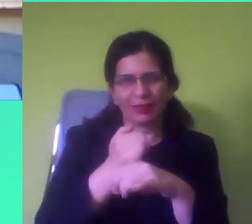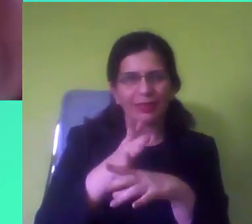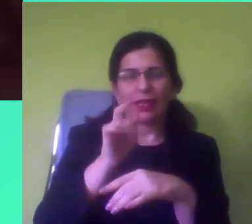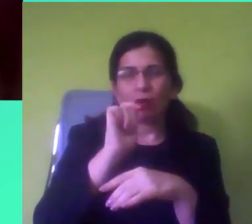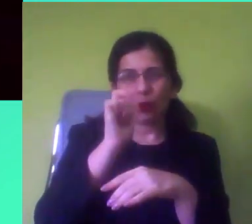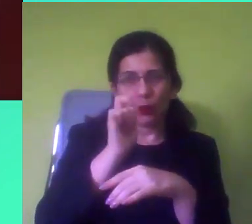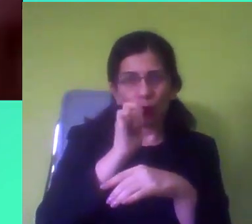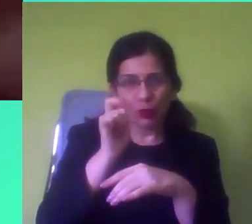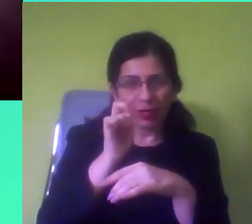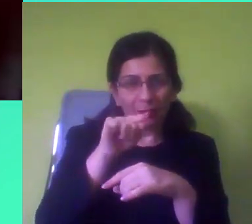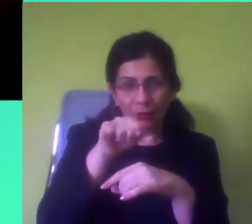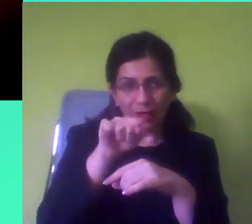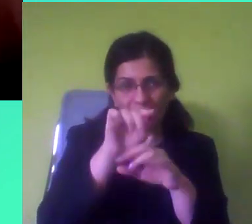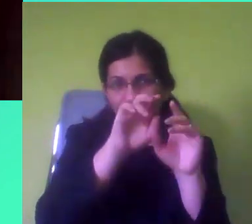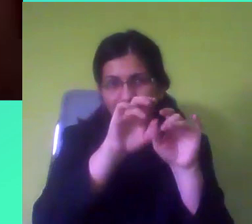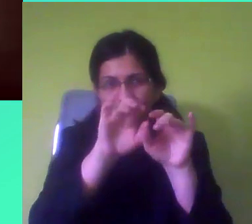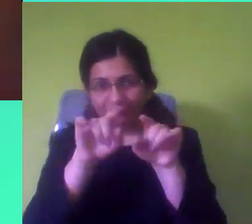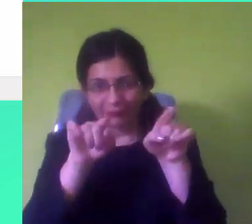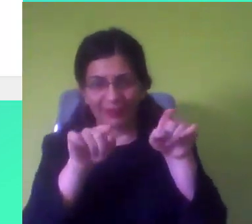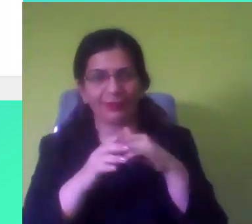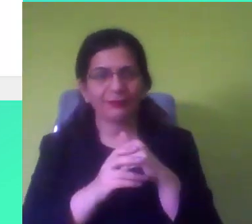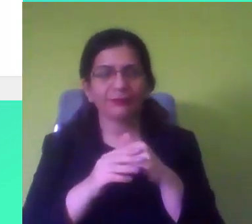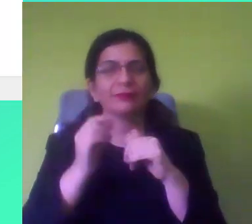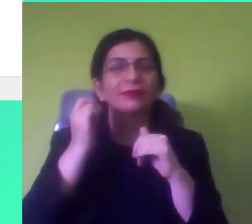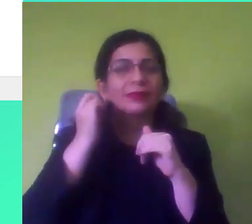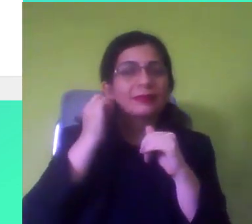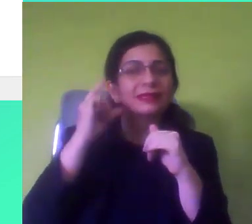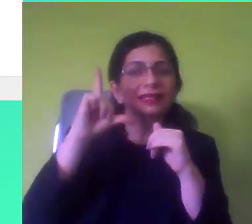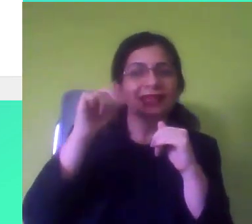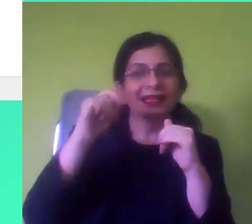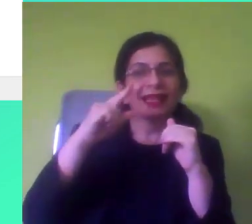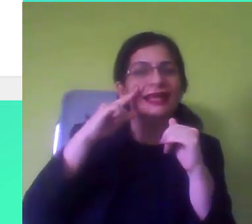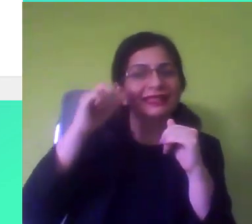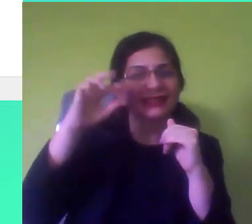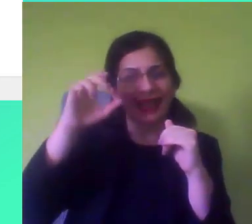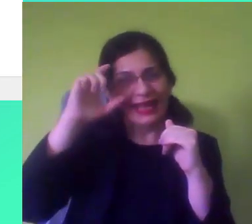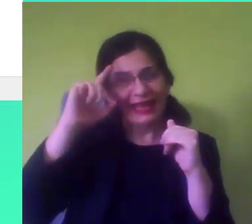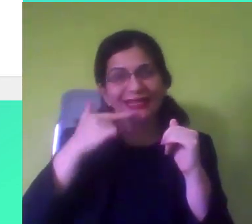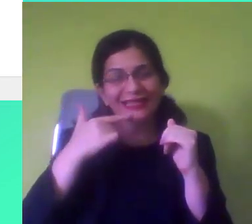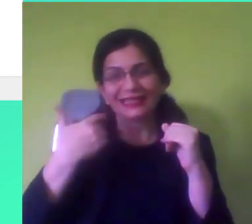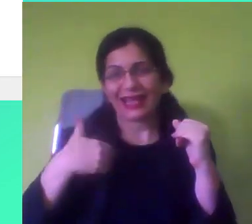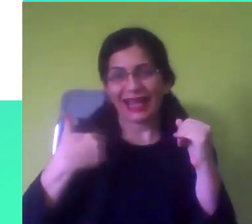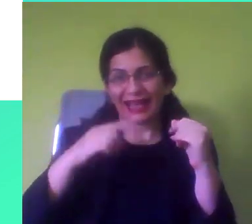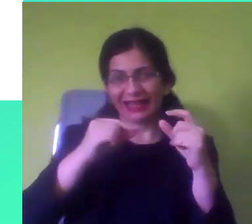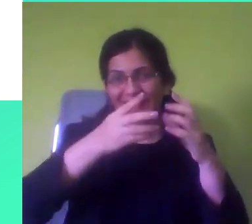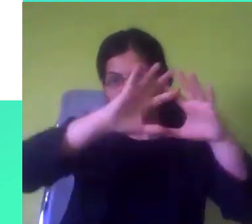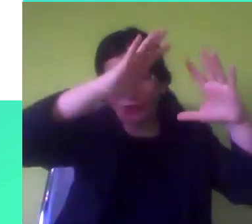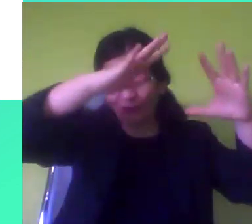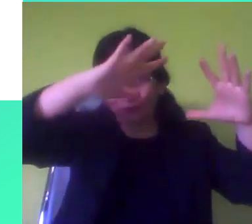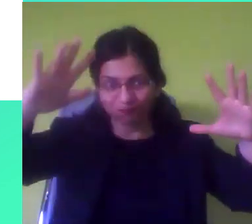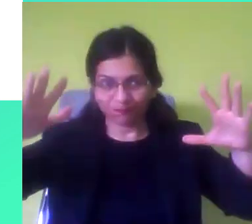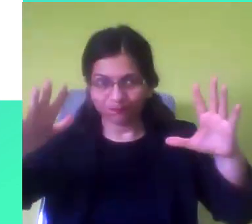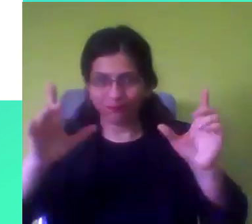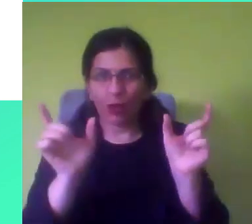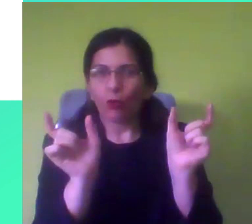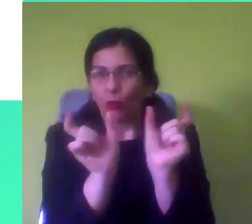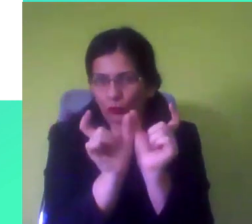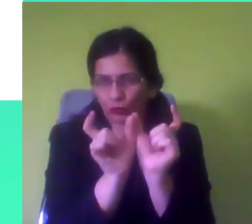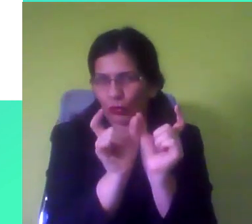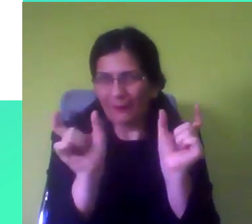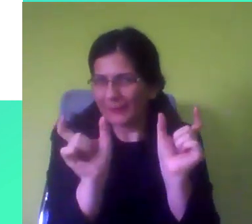la dirección, directamente buscan en Google glaciares argentinos, todo